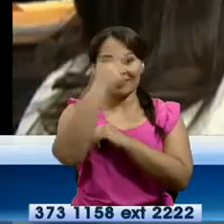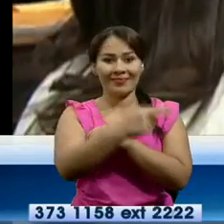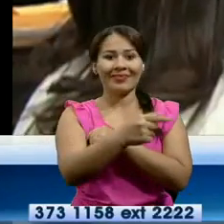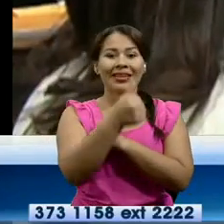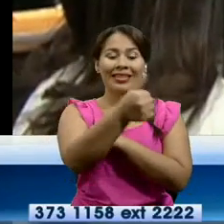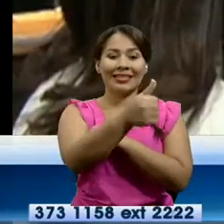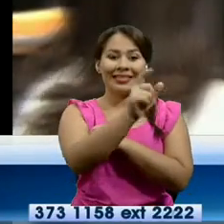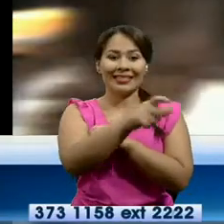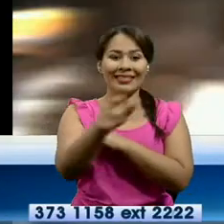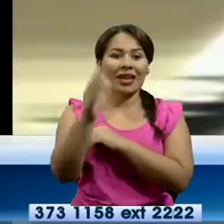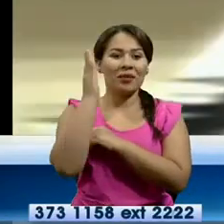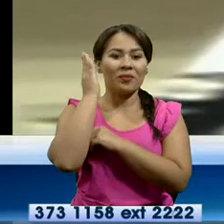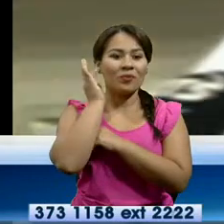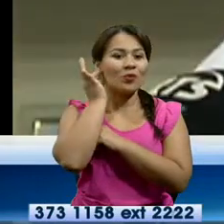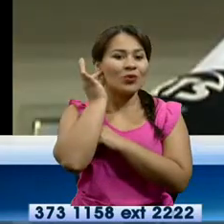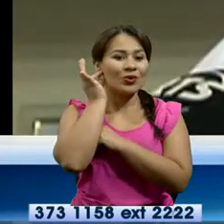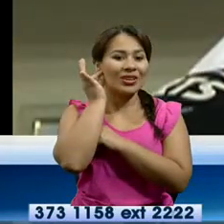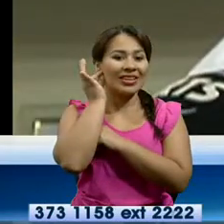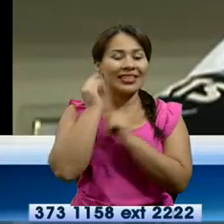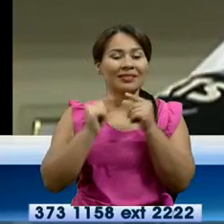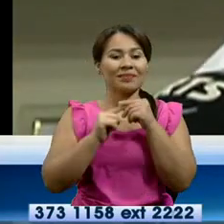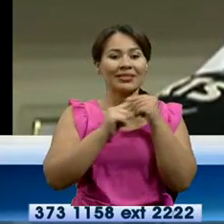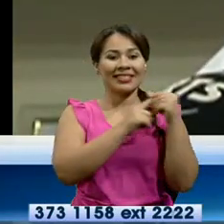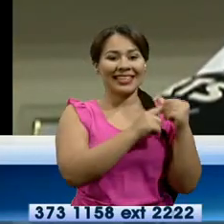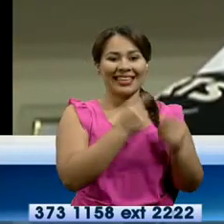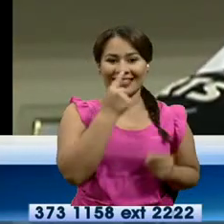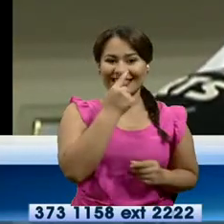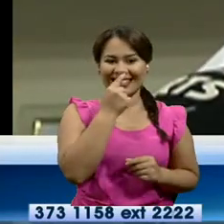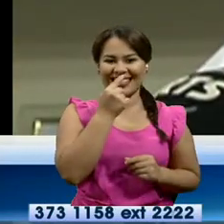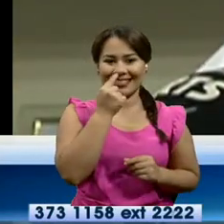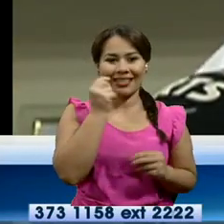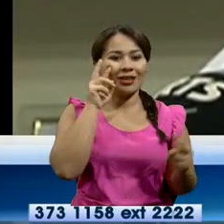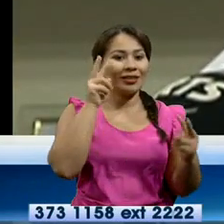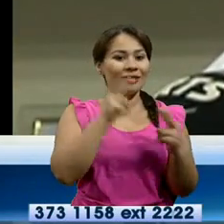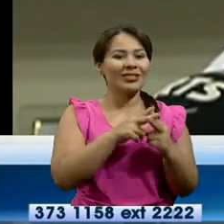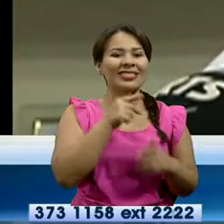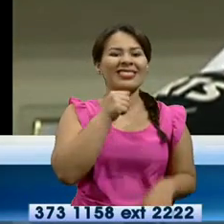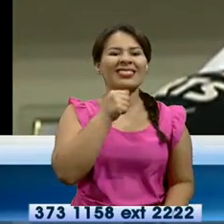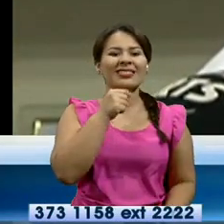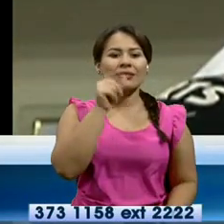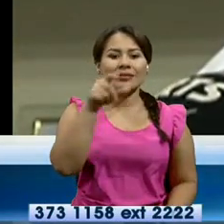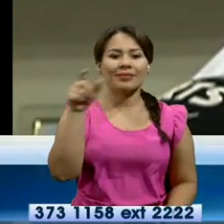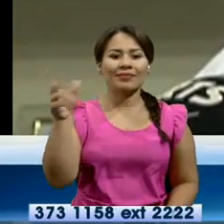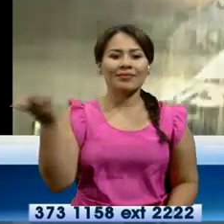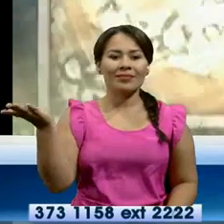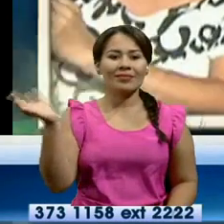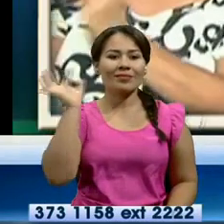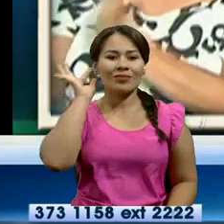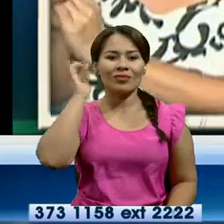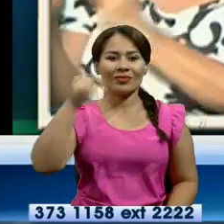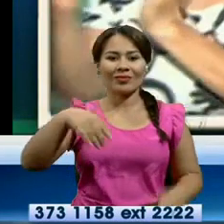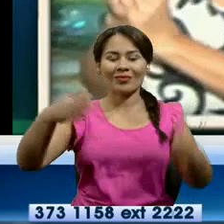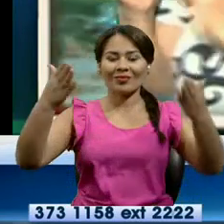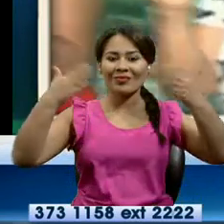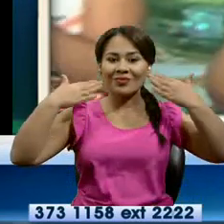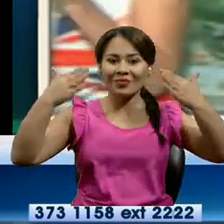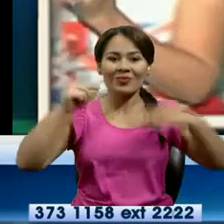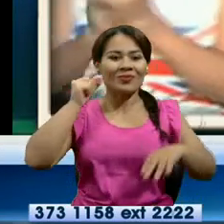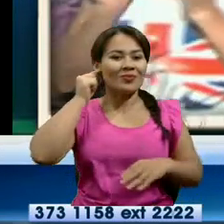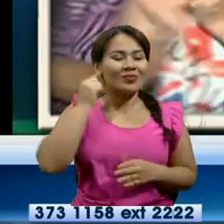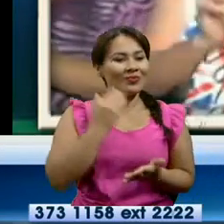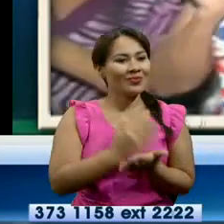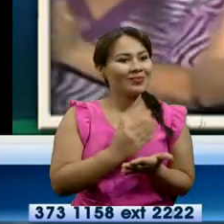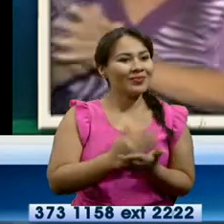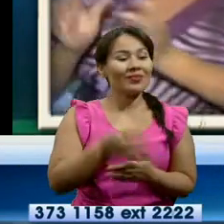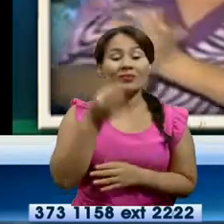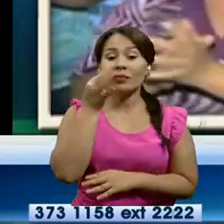respetables y sabias mujeres. Creo que sí, porque sería interesante conocer quiénes son pues estas mujeres en Guayaquil, quiénes son estas mujeres que se han ganado